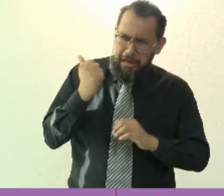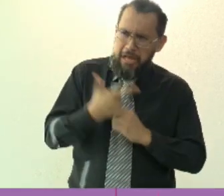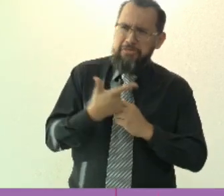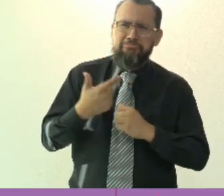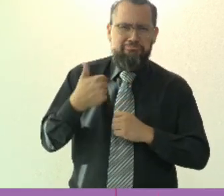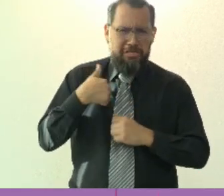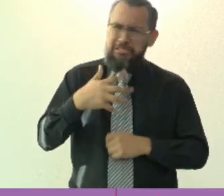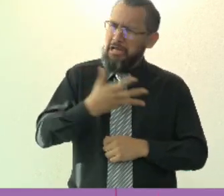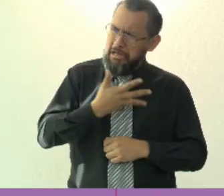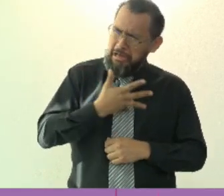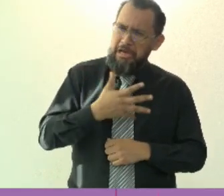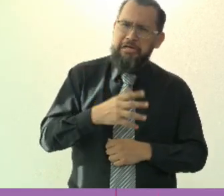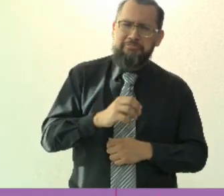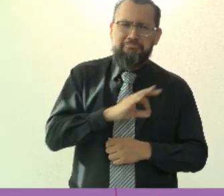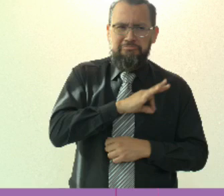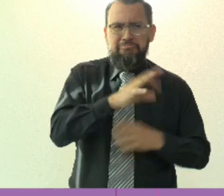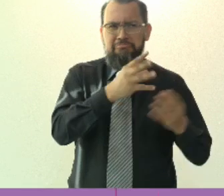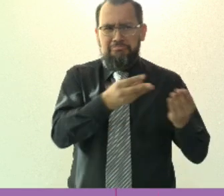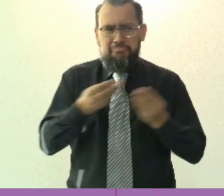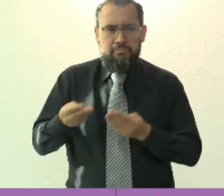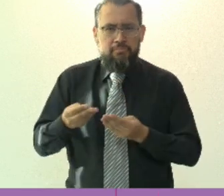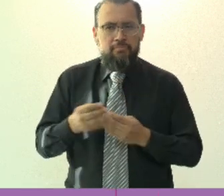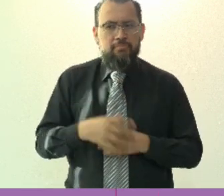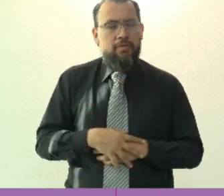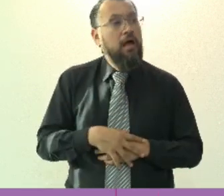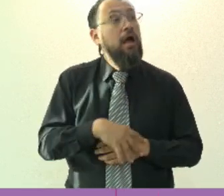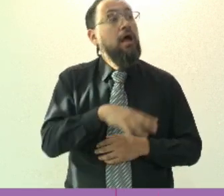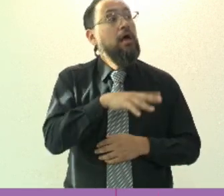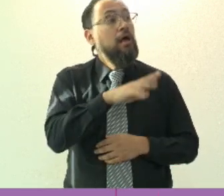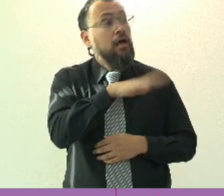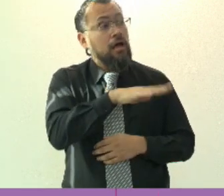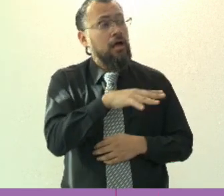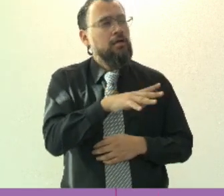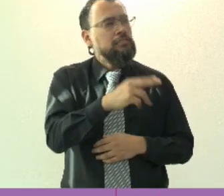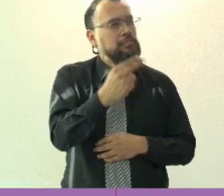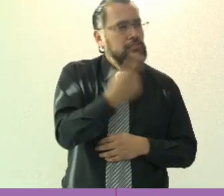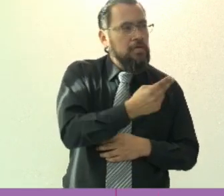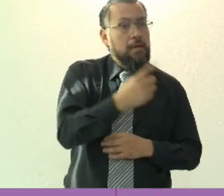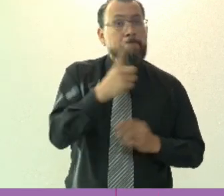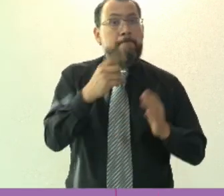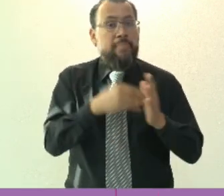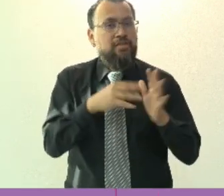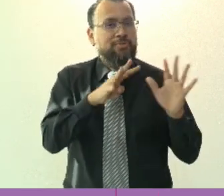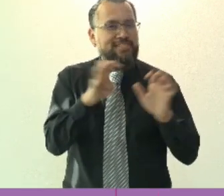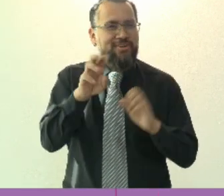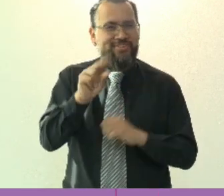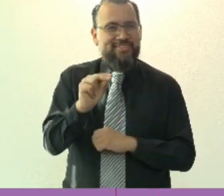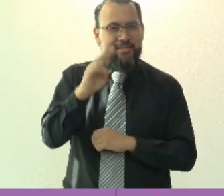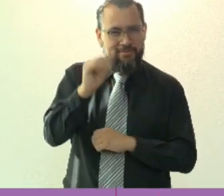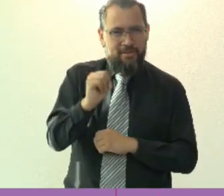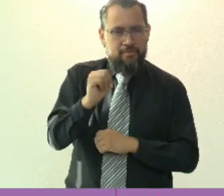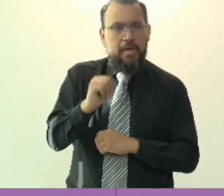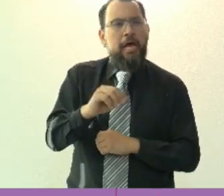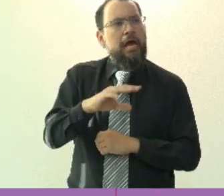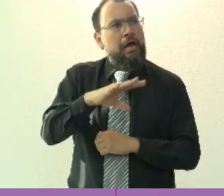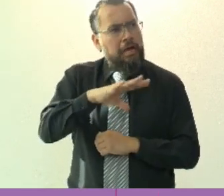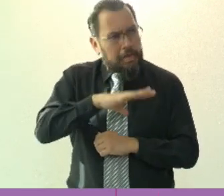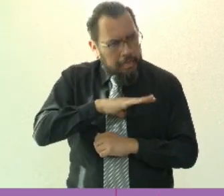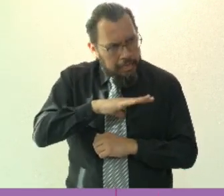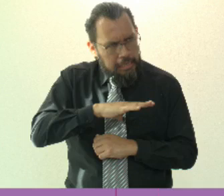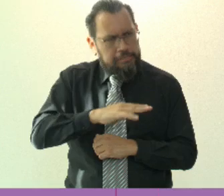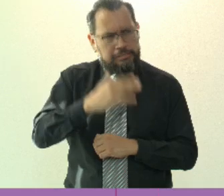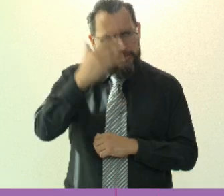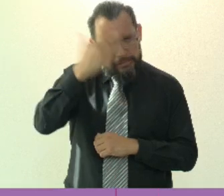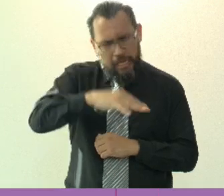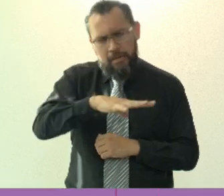hay. Oye, tenemos una necesidad, 1989, sabemos que existe y nos